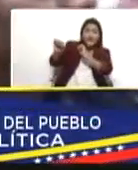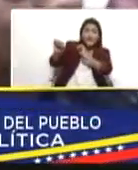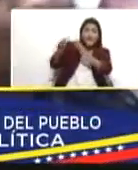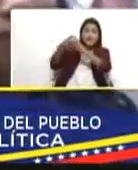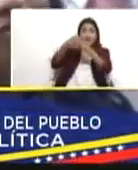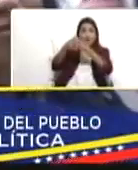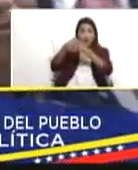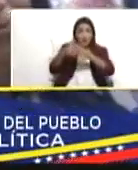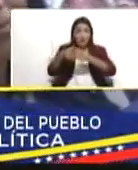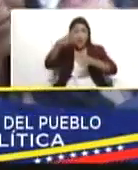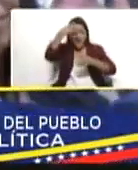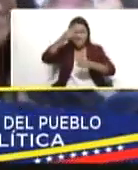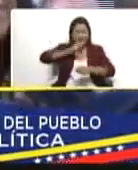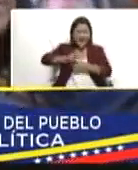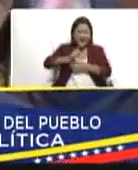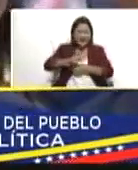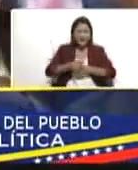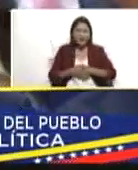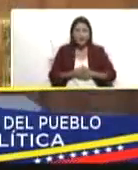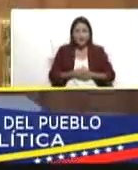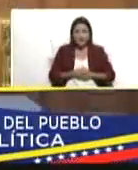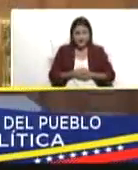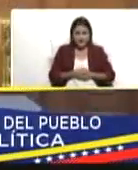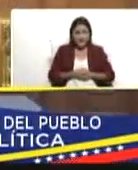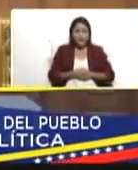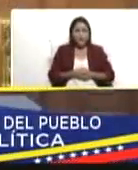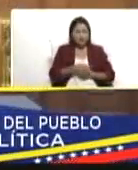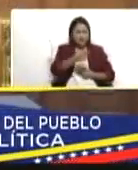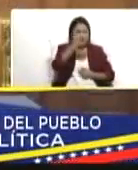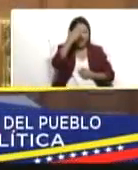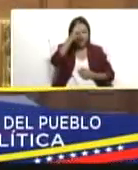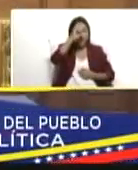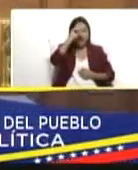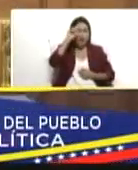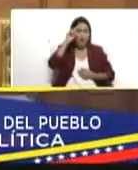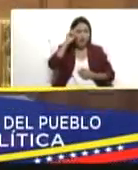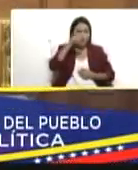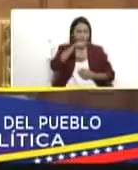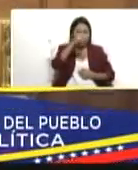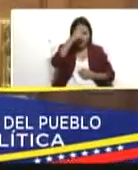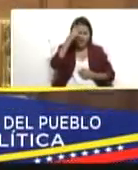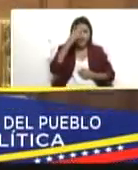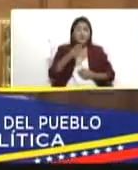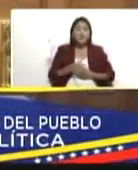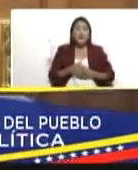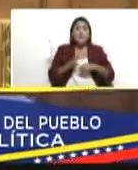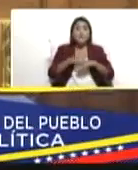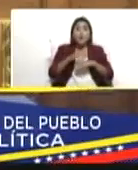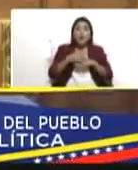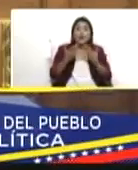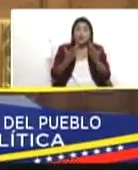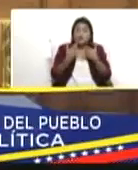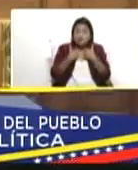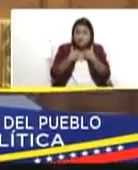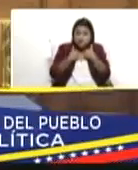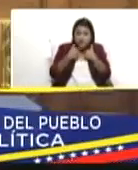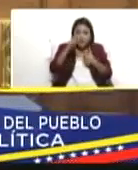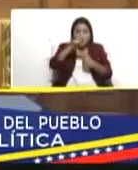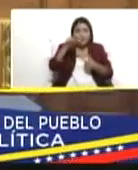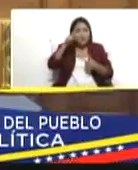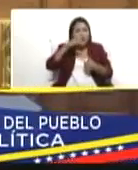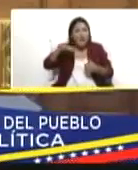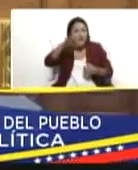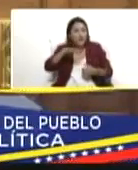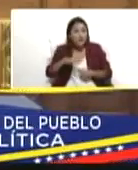antiimperialista lo decía Dios dado tú lo sabes porque las heridas sociales no